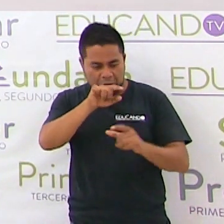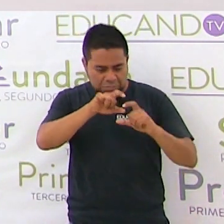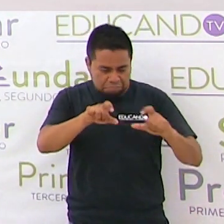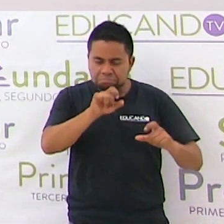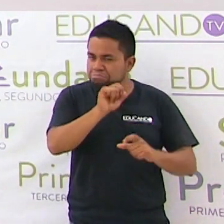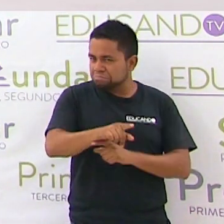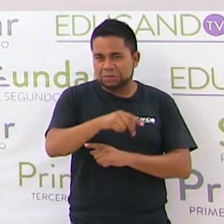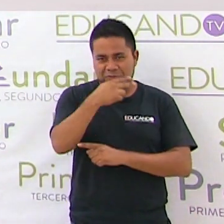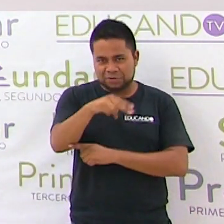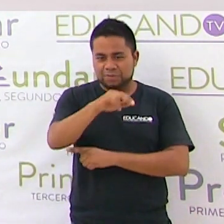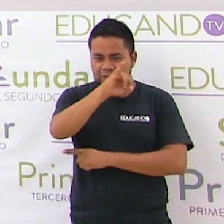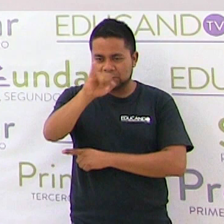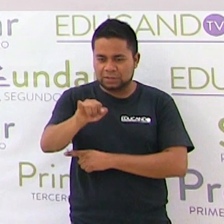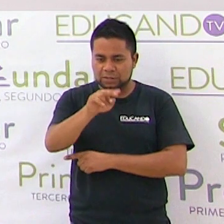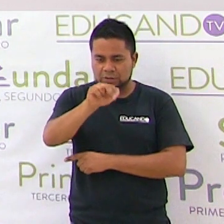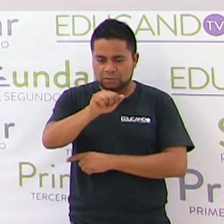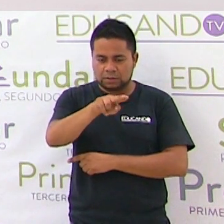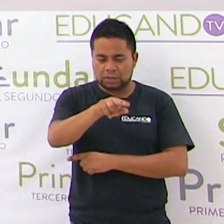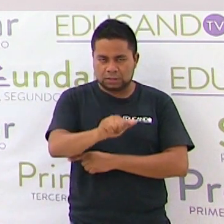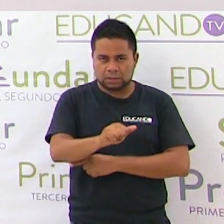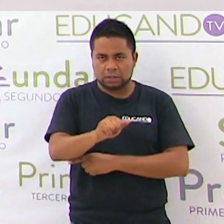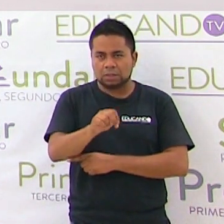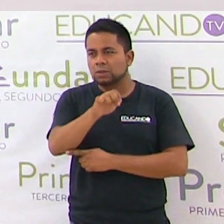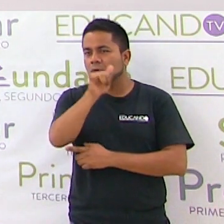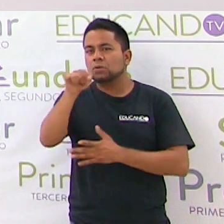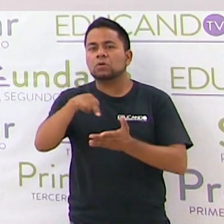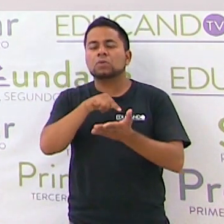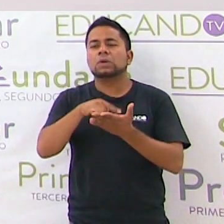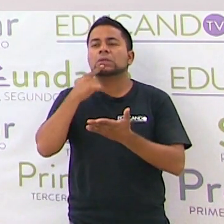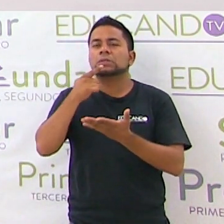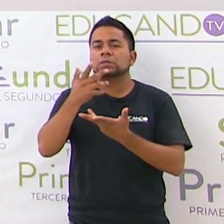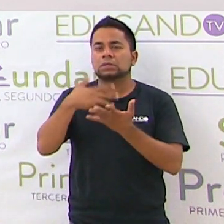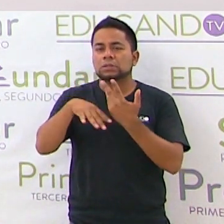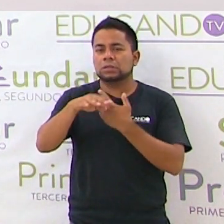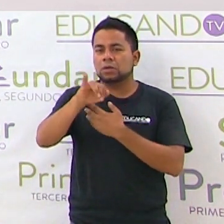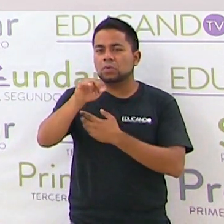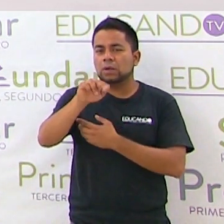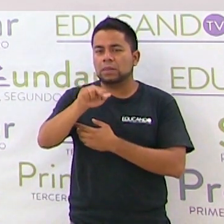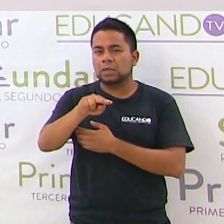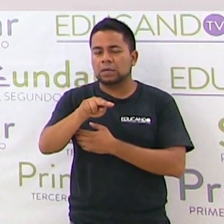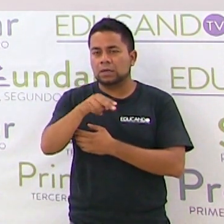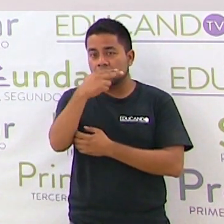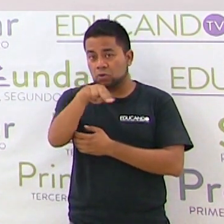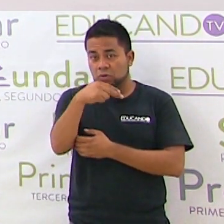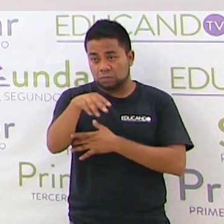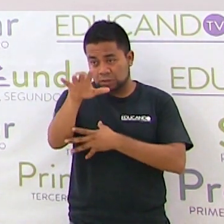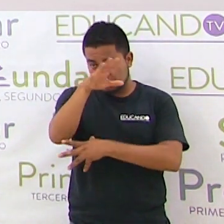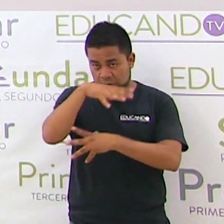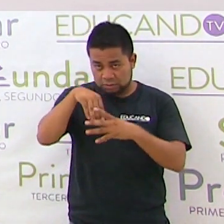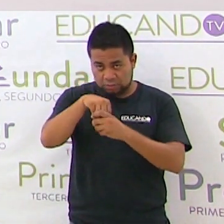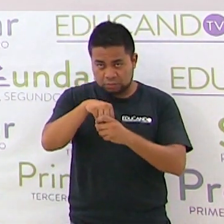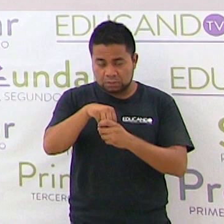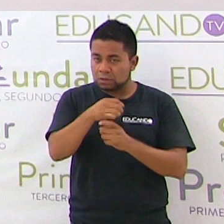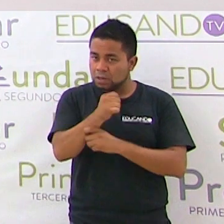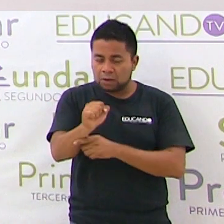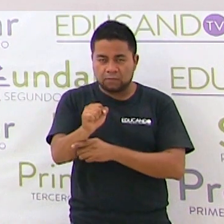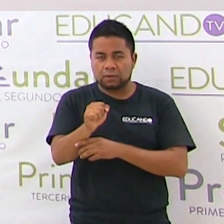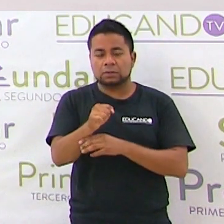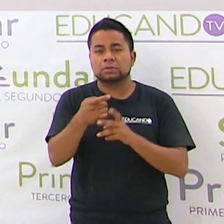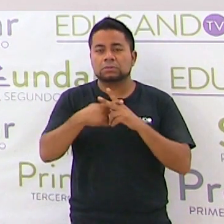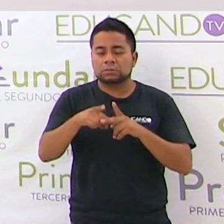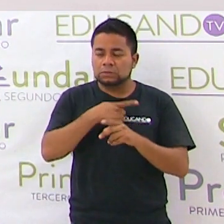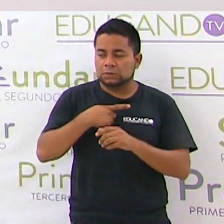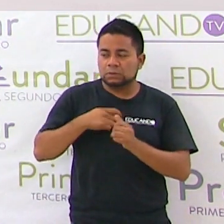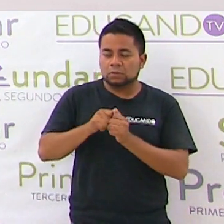Juana, ¿verdad? ¿Dónde más hablaron de Juana? En todos los nombres propios también debe